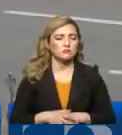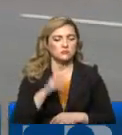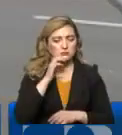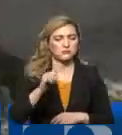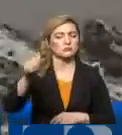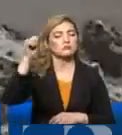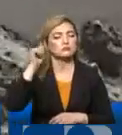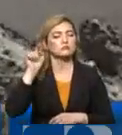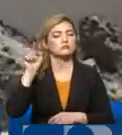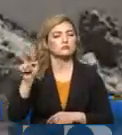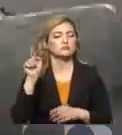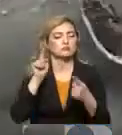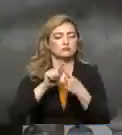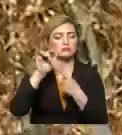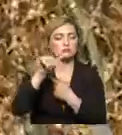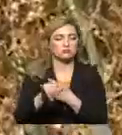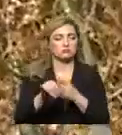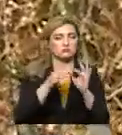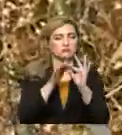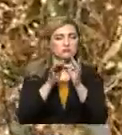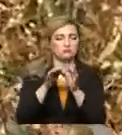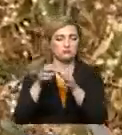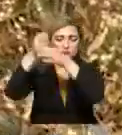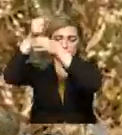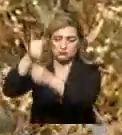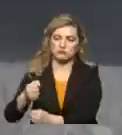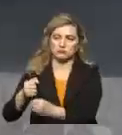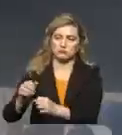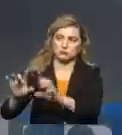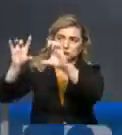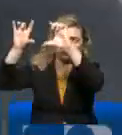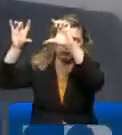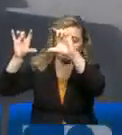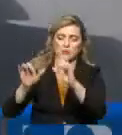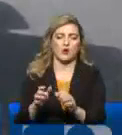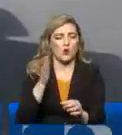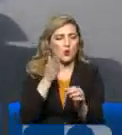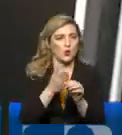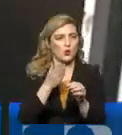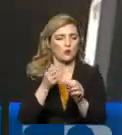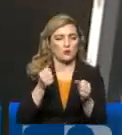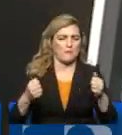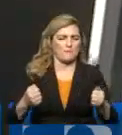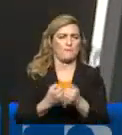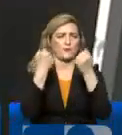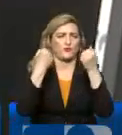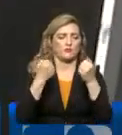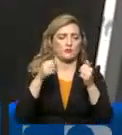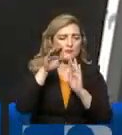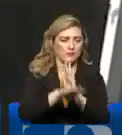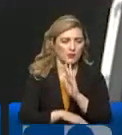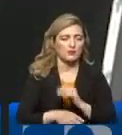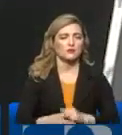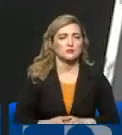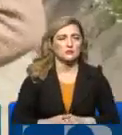ayer hasta el sábado se realizará la reposición de estos dispositivos con el fin de reducir los accidentes en estas vías.